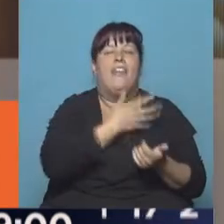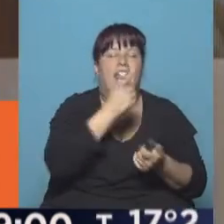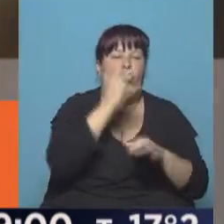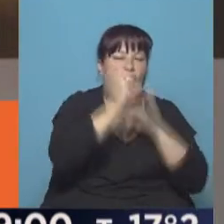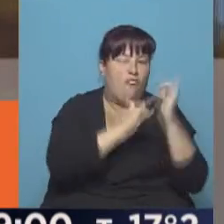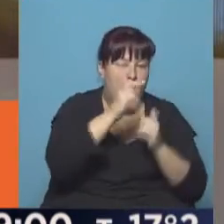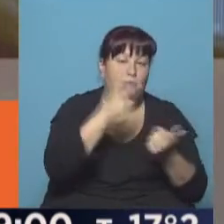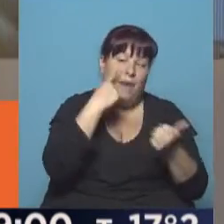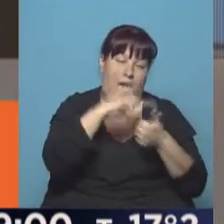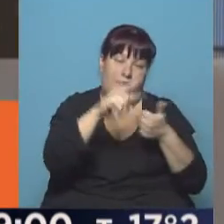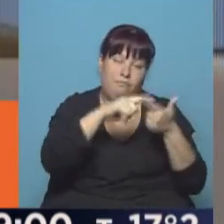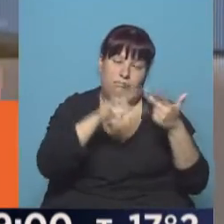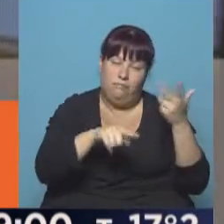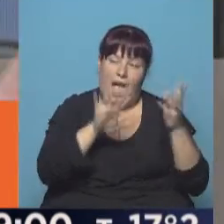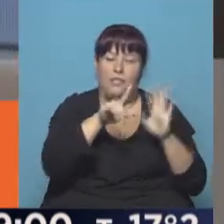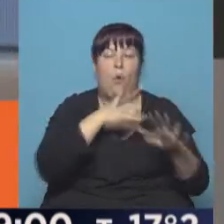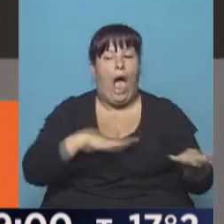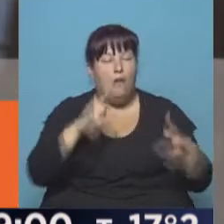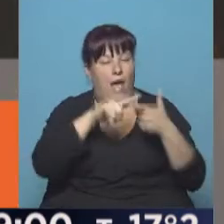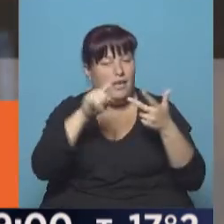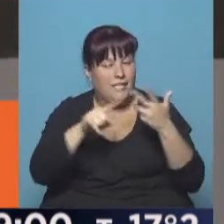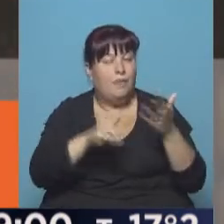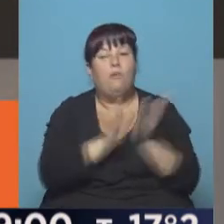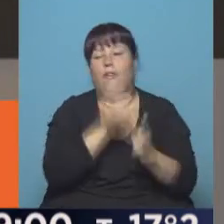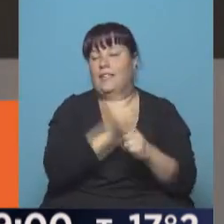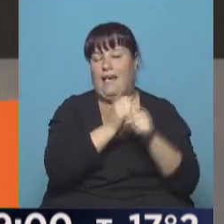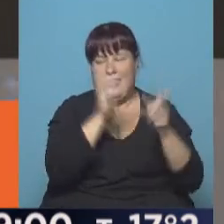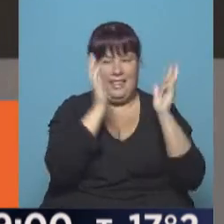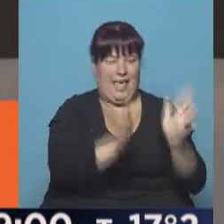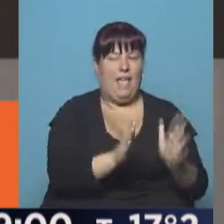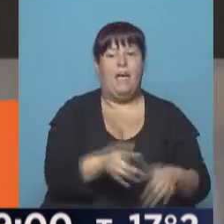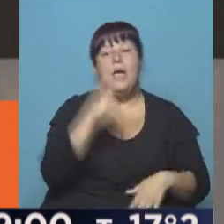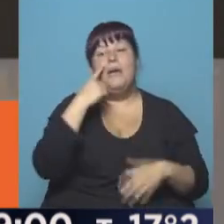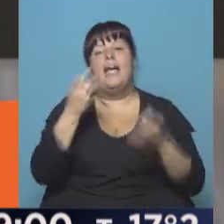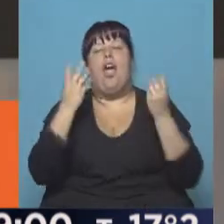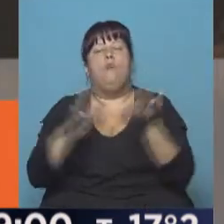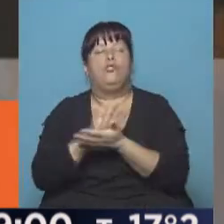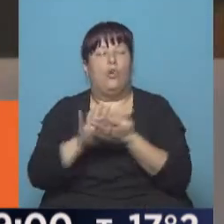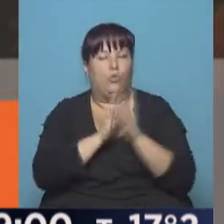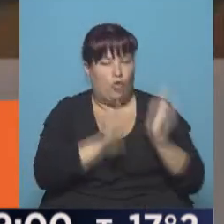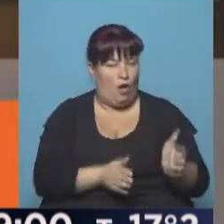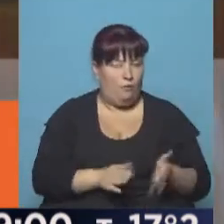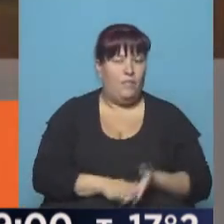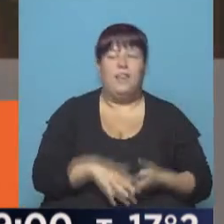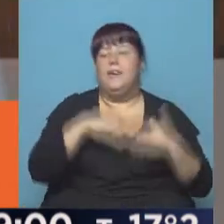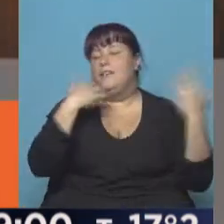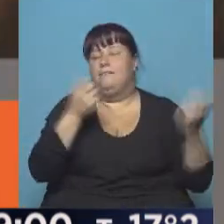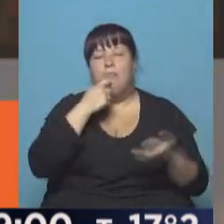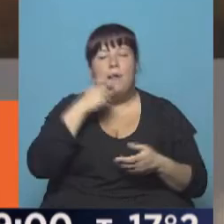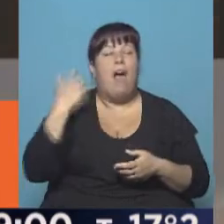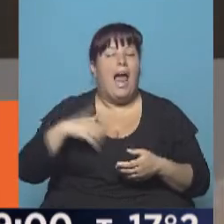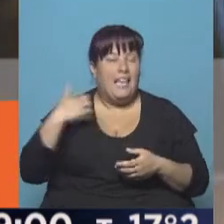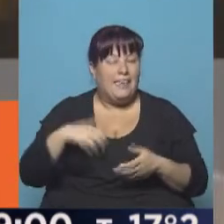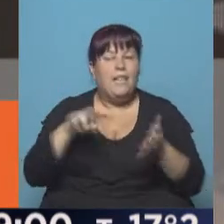un informe de si le termina tus pibes que están así así así por ir a trabajar en esto y fíjate cómo la resolvemos pero por ejemplo la